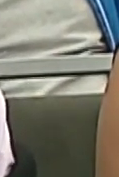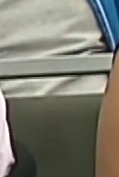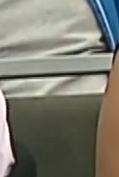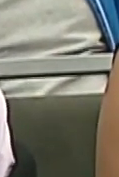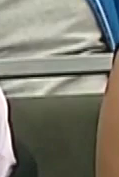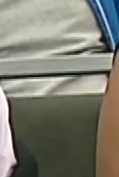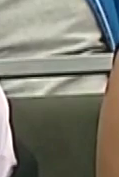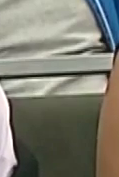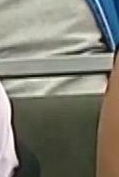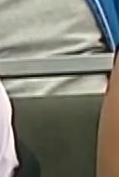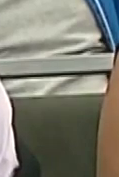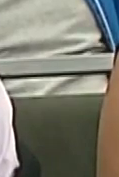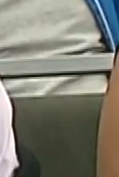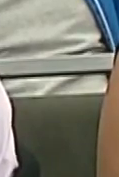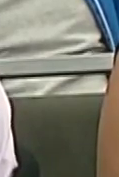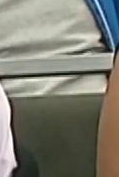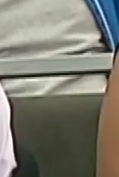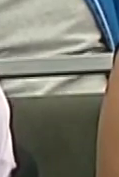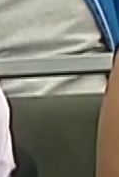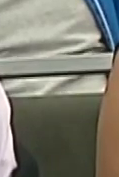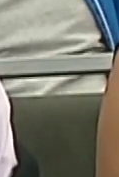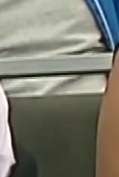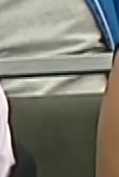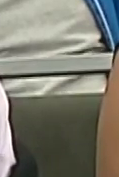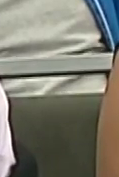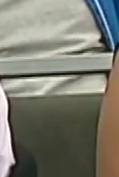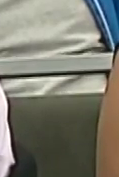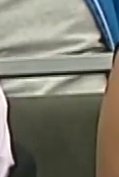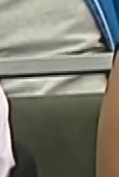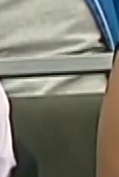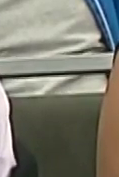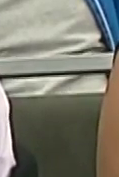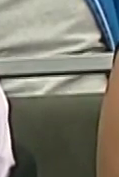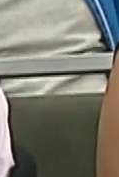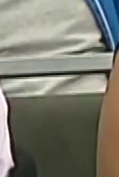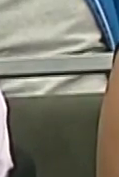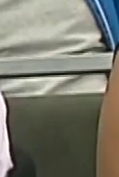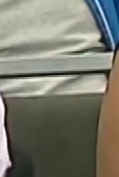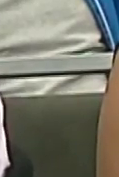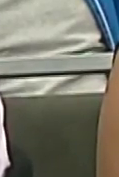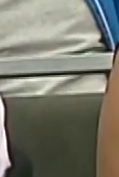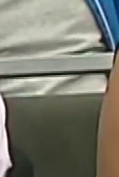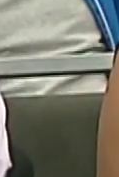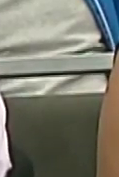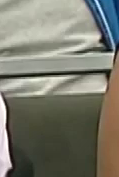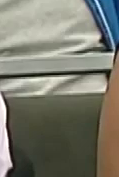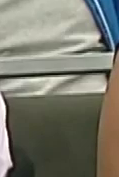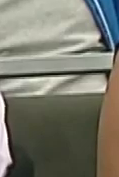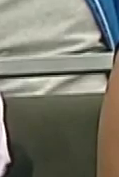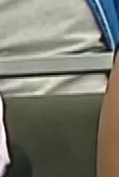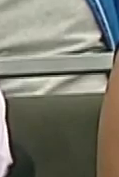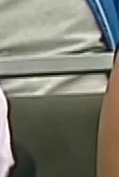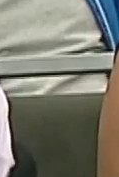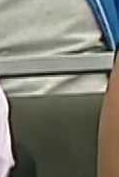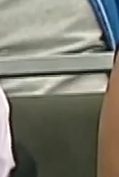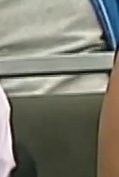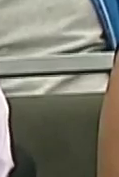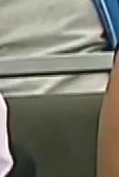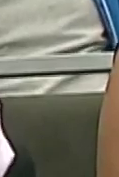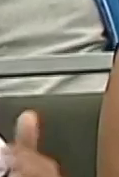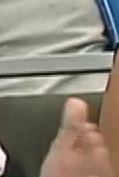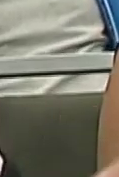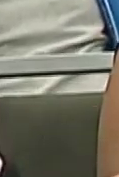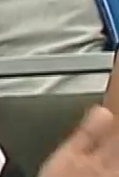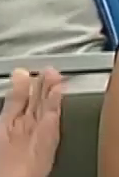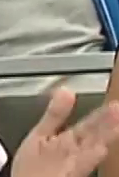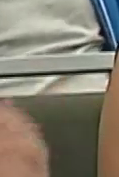posalfabetización. Participaron más de 46,000 patriotas, facilitadores, supervisores en estos